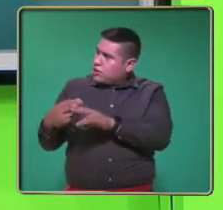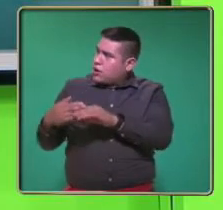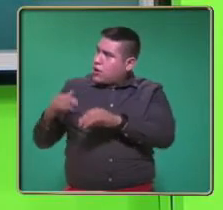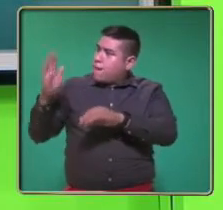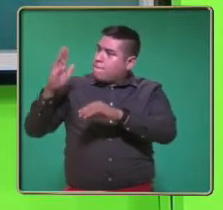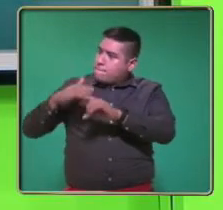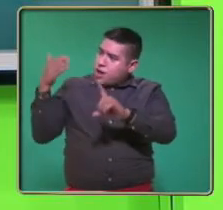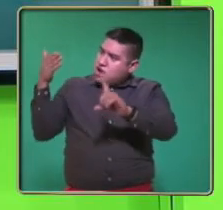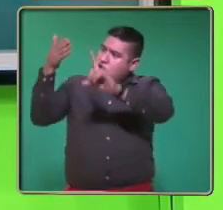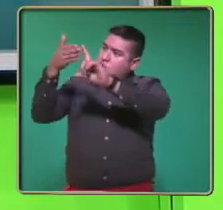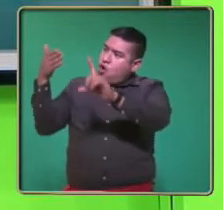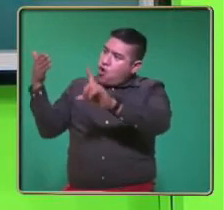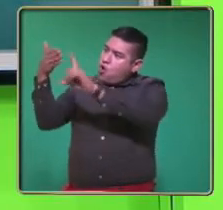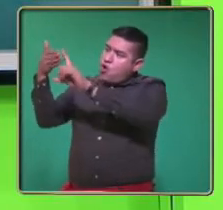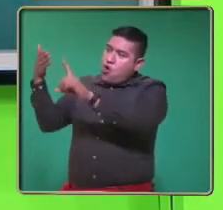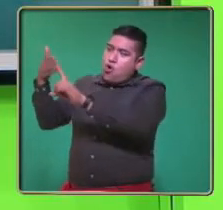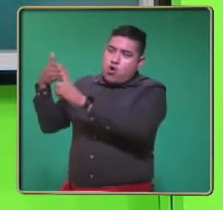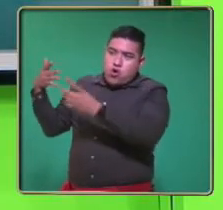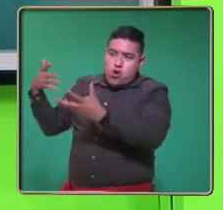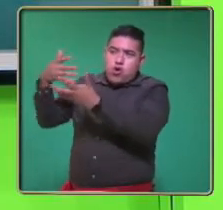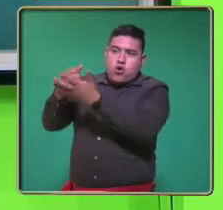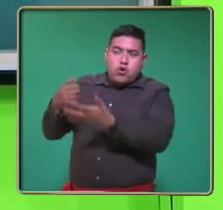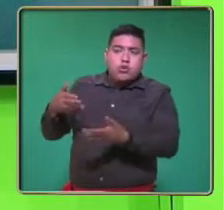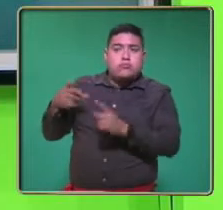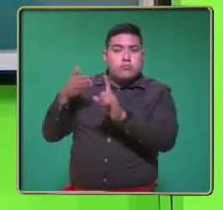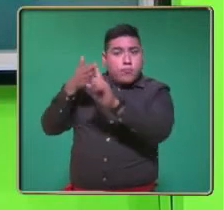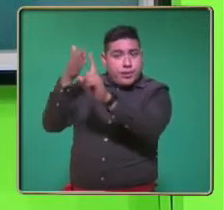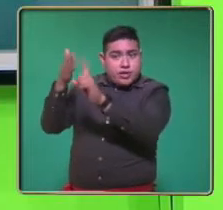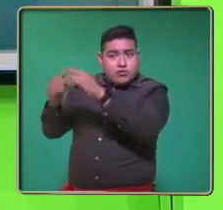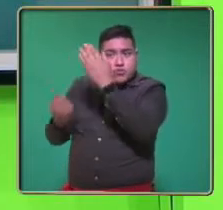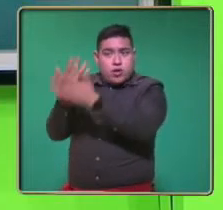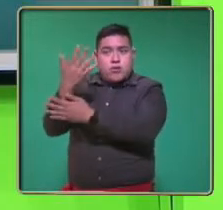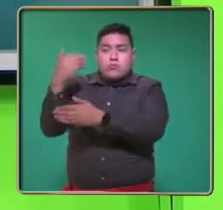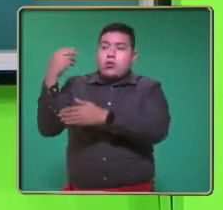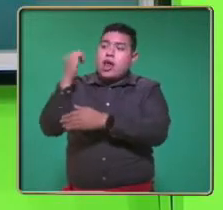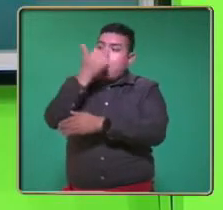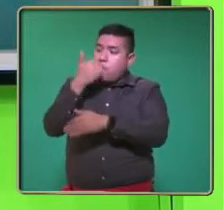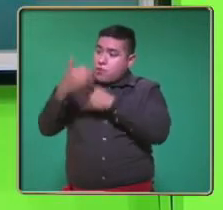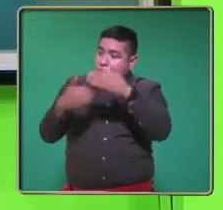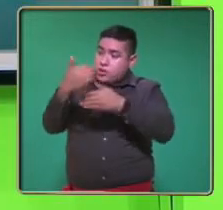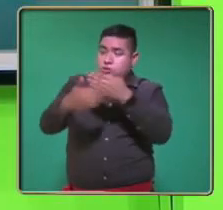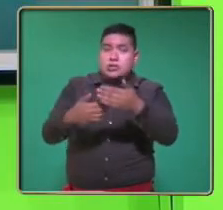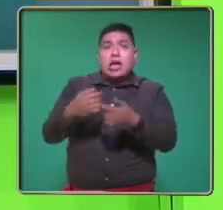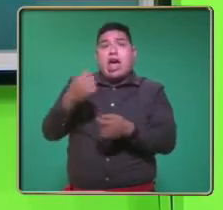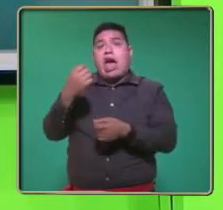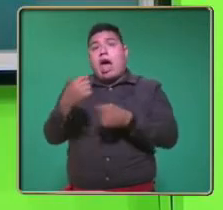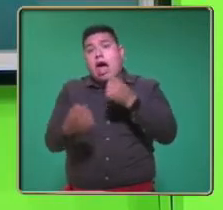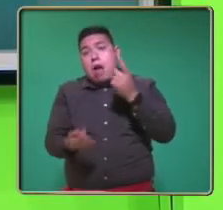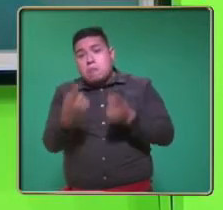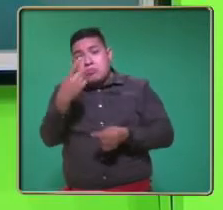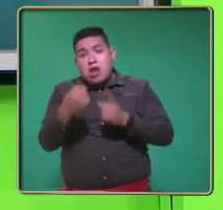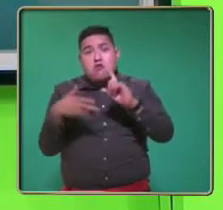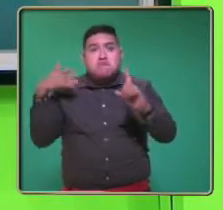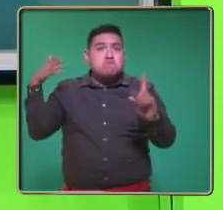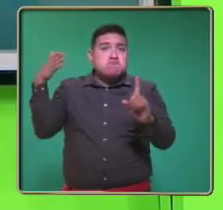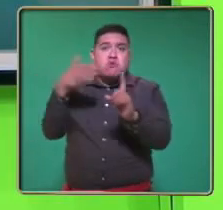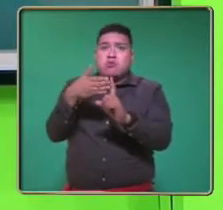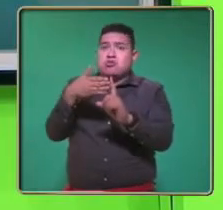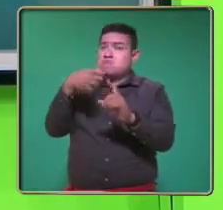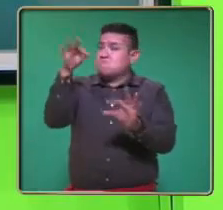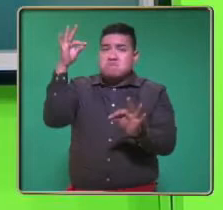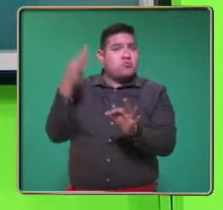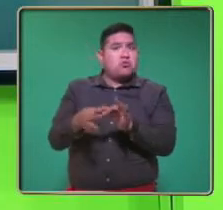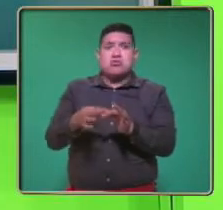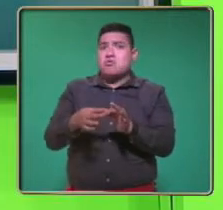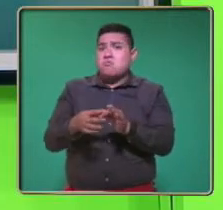más logros, porque quiere decir que el alumno va avanzando. Si hay algún logro que no se ha obtenido por